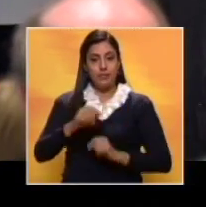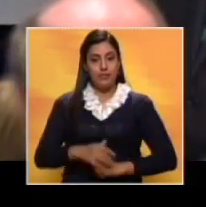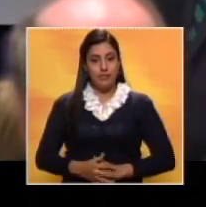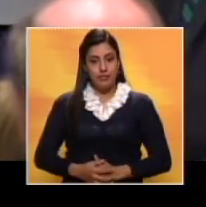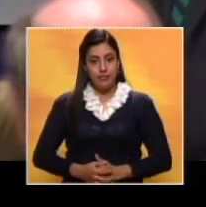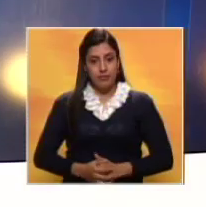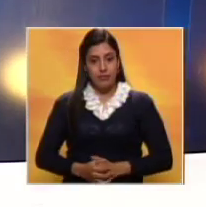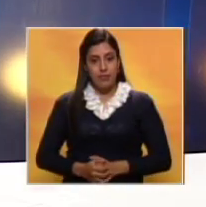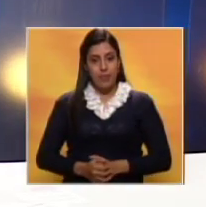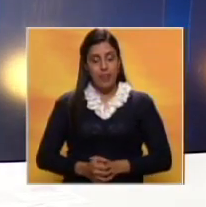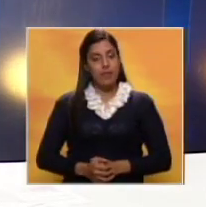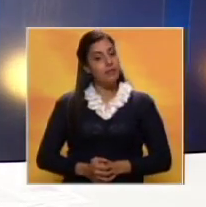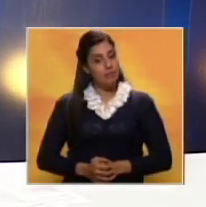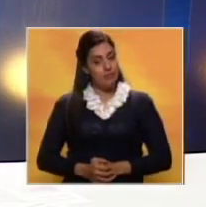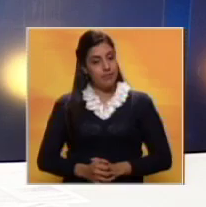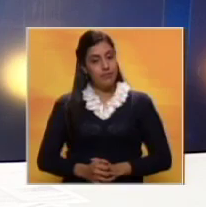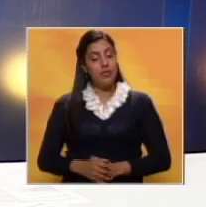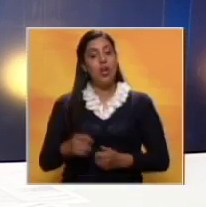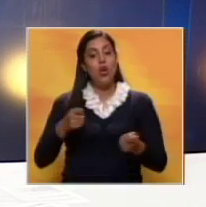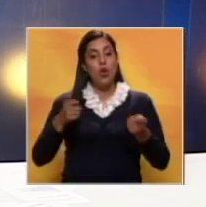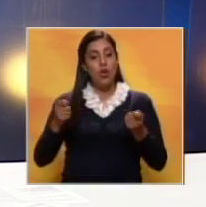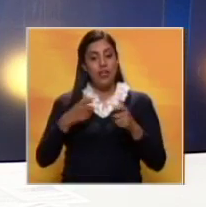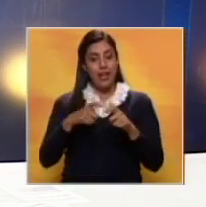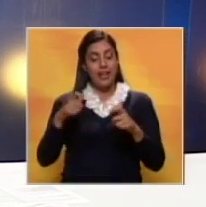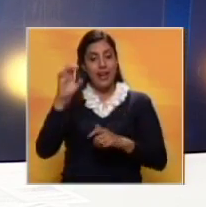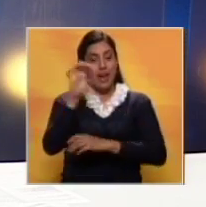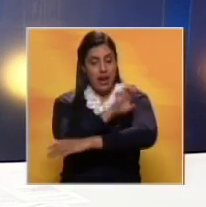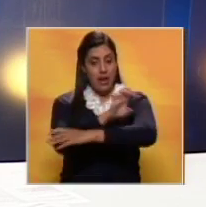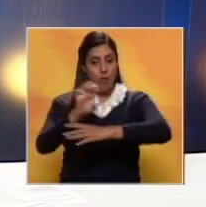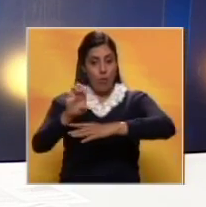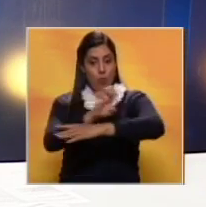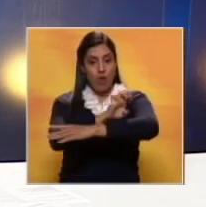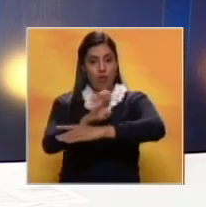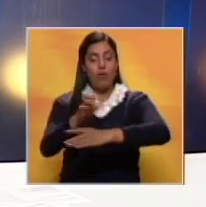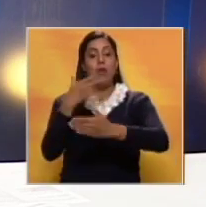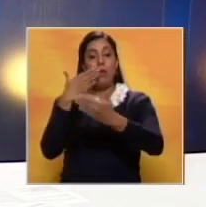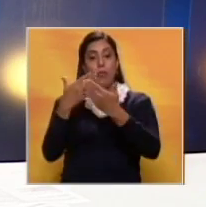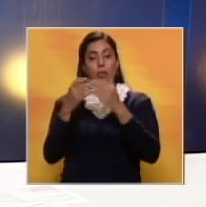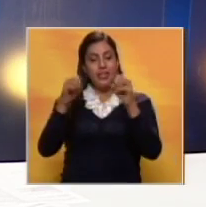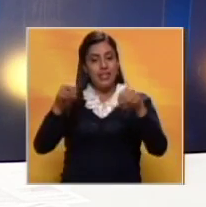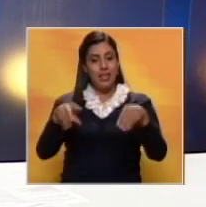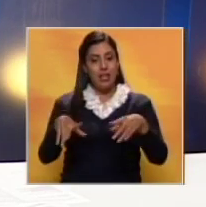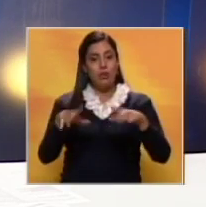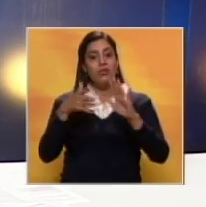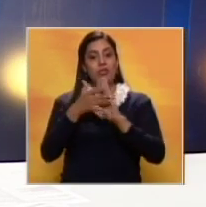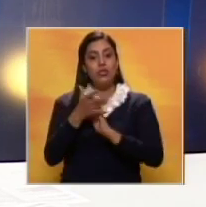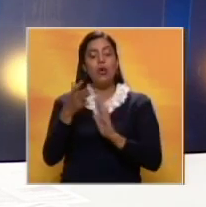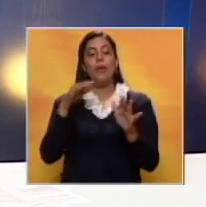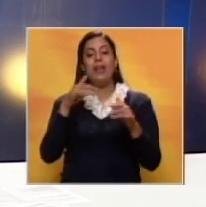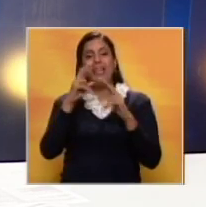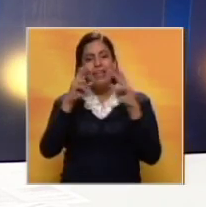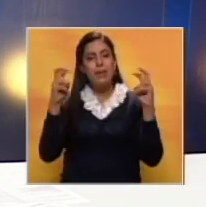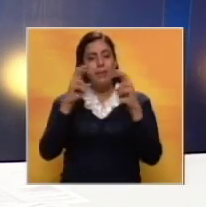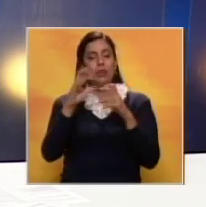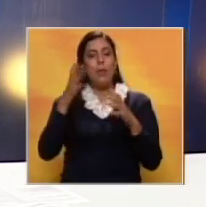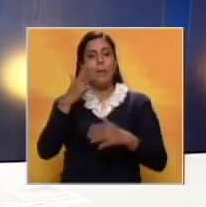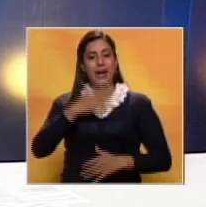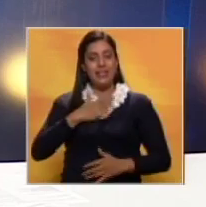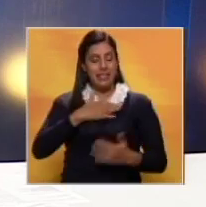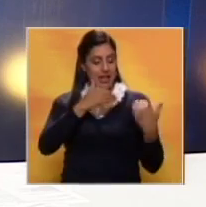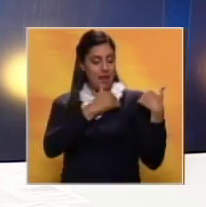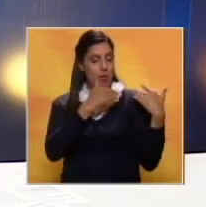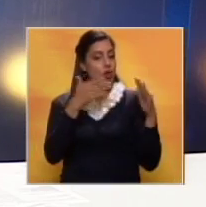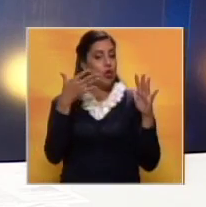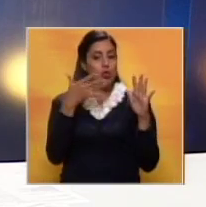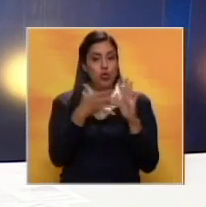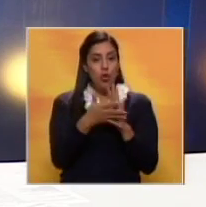Twitter. El Contralor General de Ecuador, Carlos Polit, presentó su renuncia al cargo en medio de una investigación por su presunta